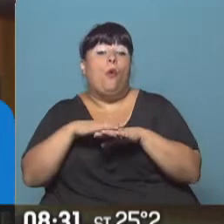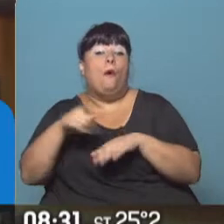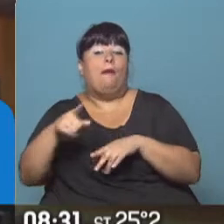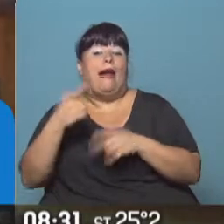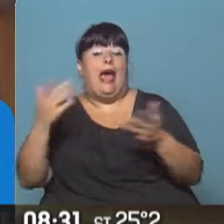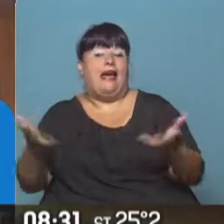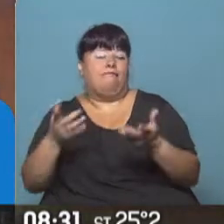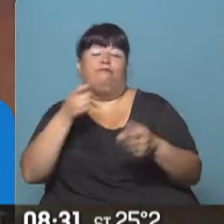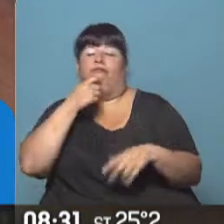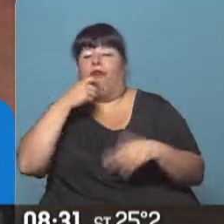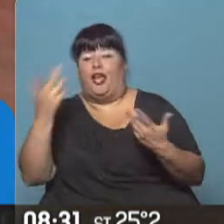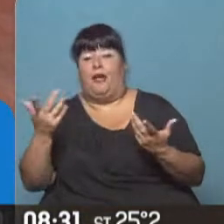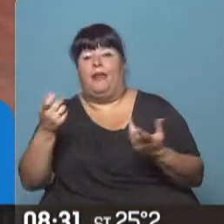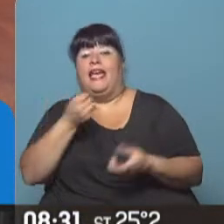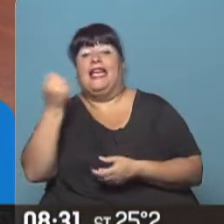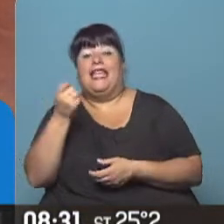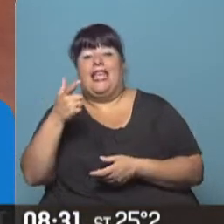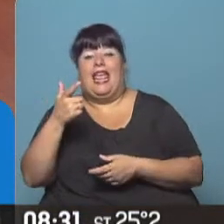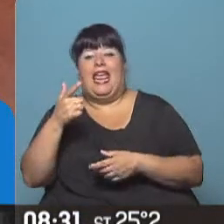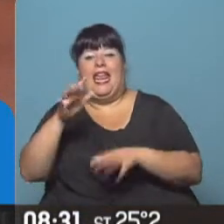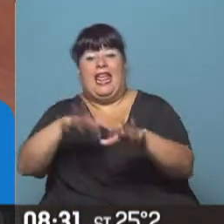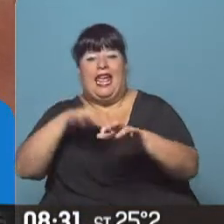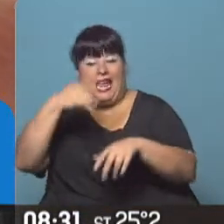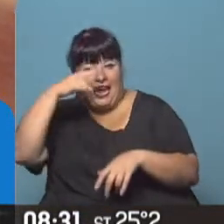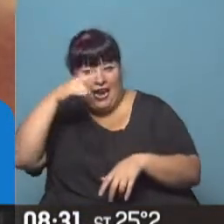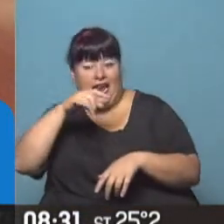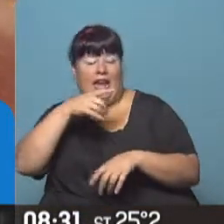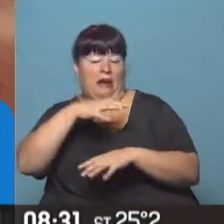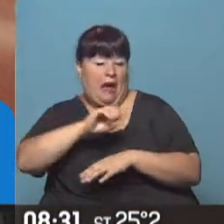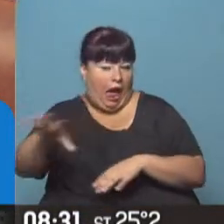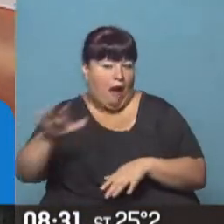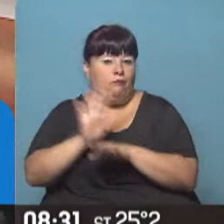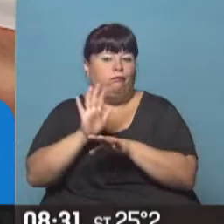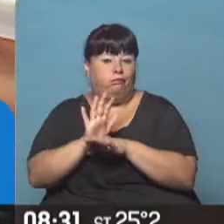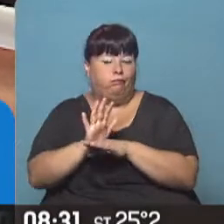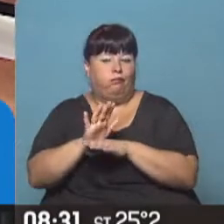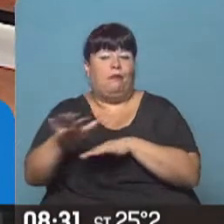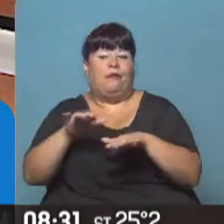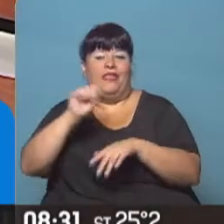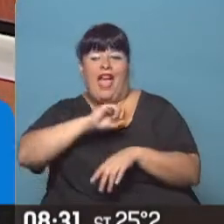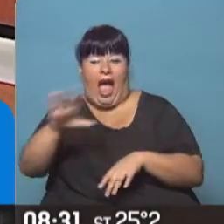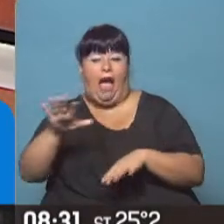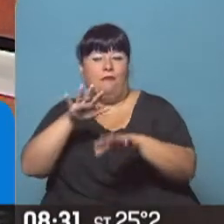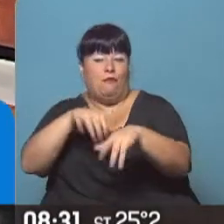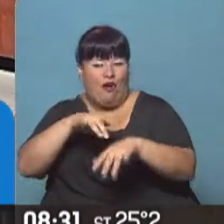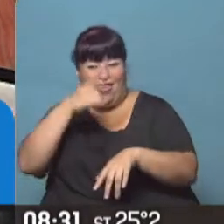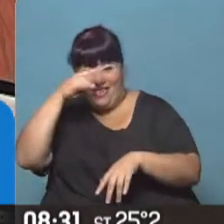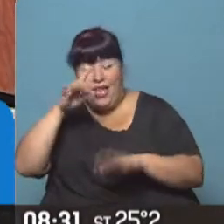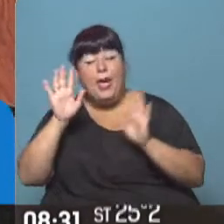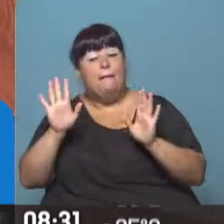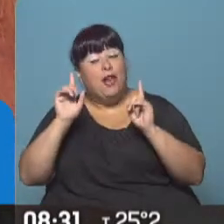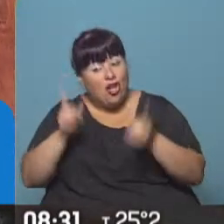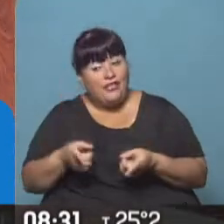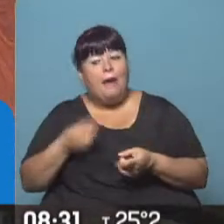promover por ejemplo el desarrollo de actividades agroganaderas las actividades agrícolas ganaderas pero también